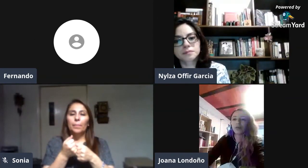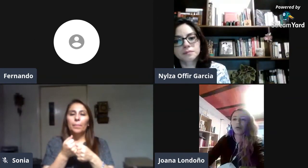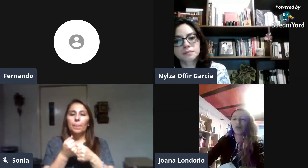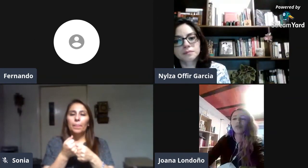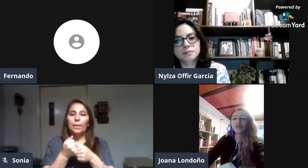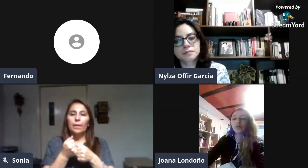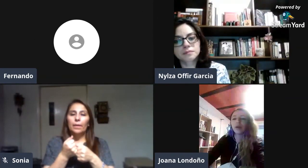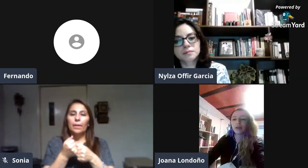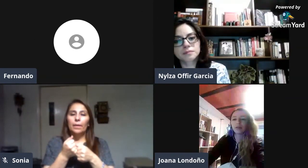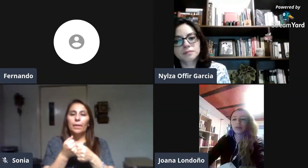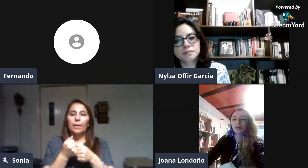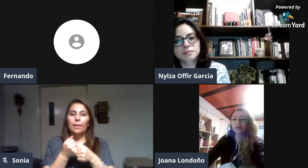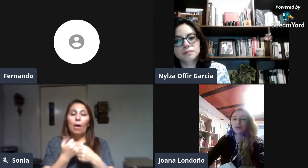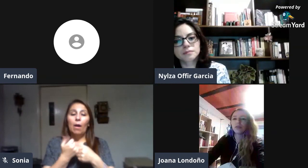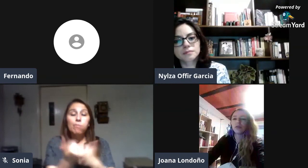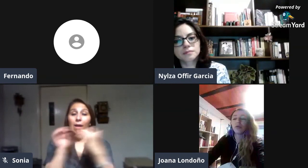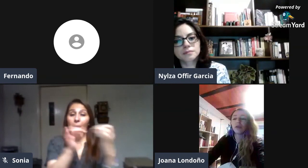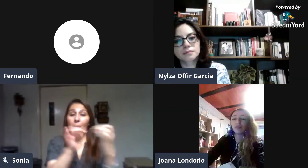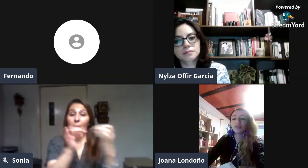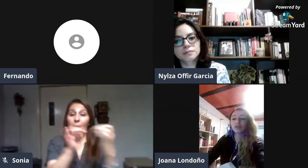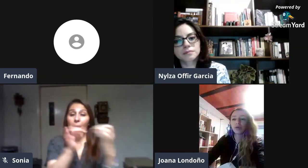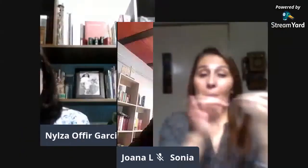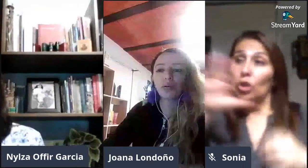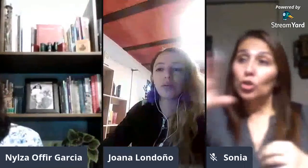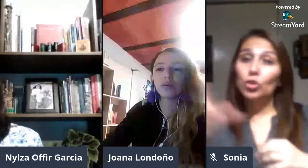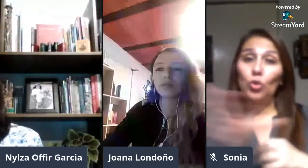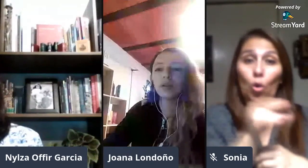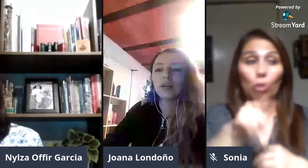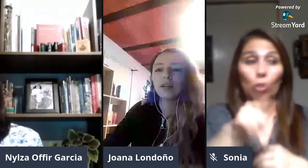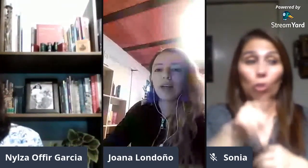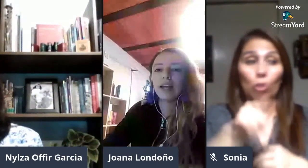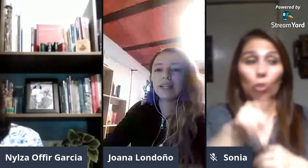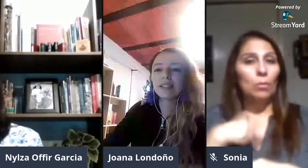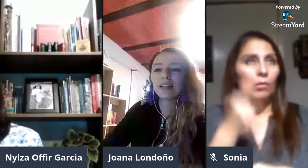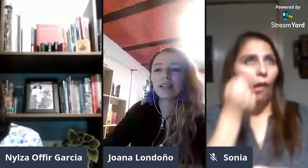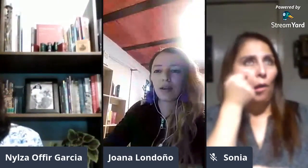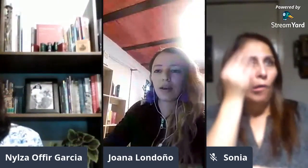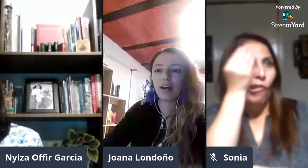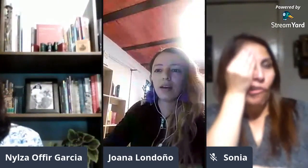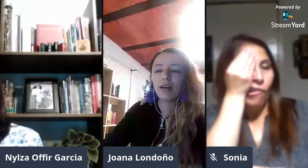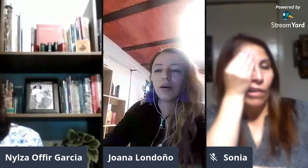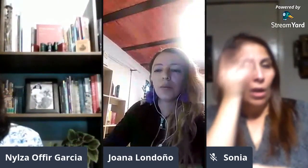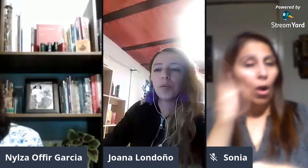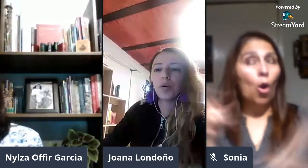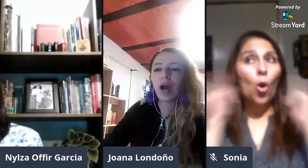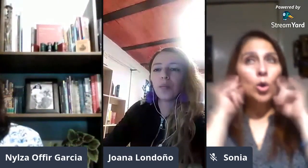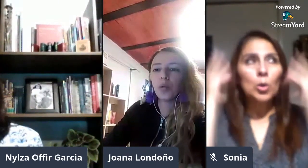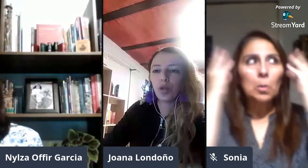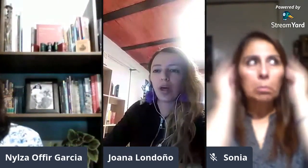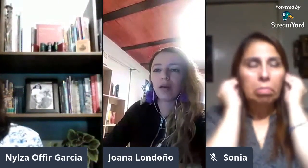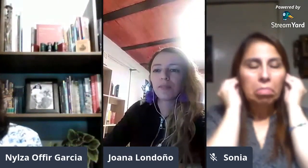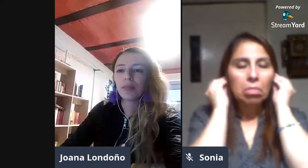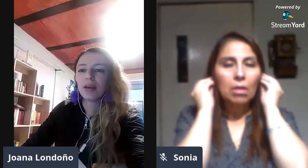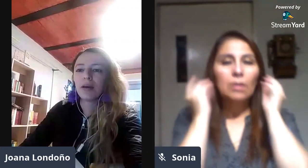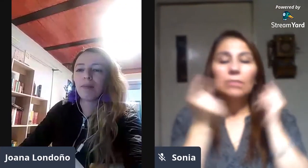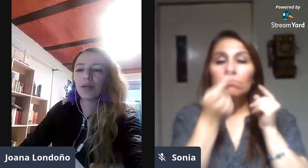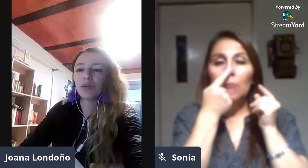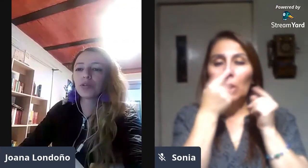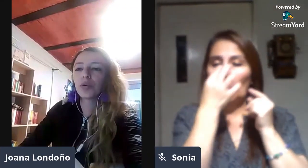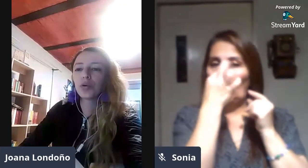ojos muertos oídos sordos nariz larga boca muda